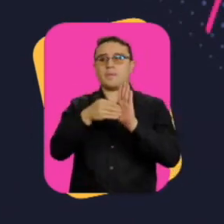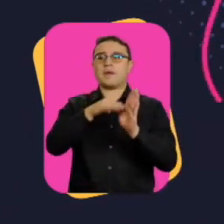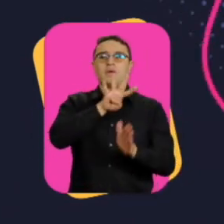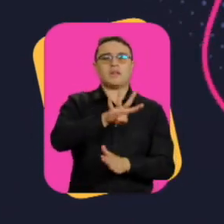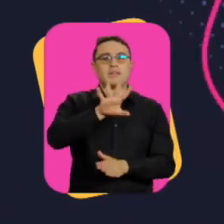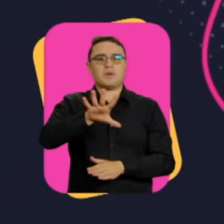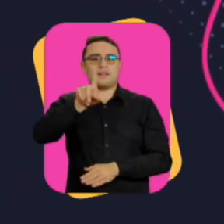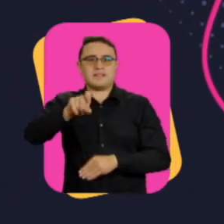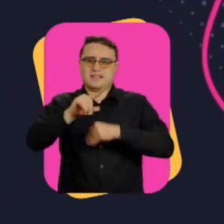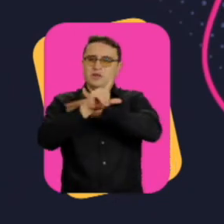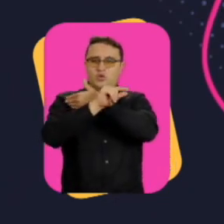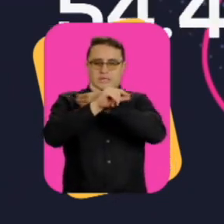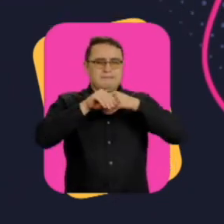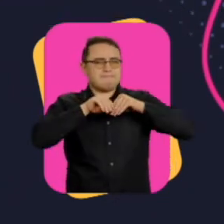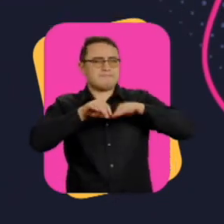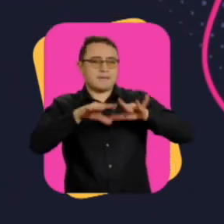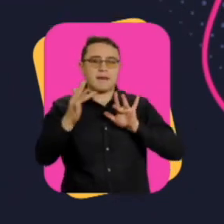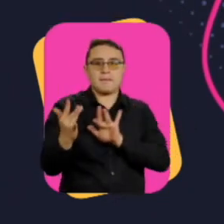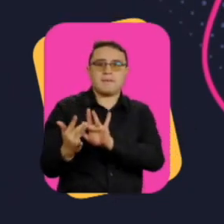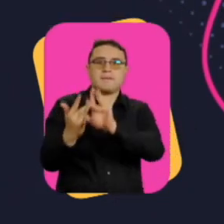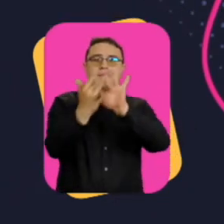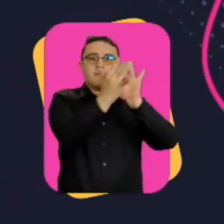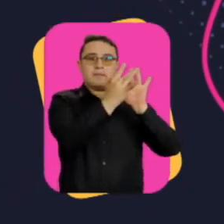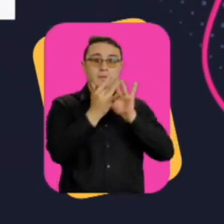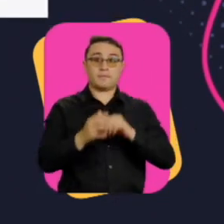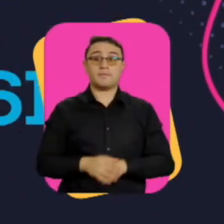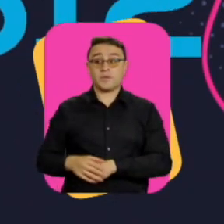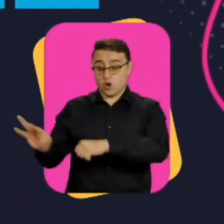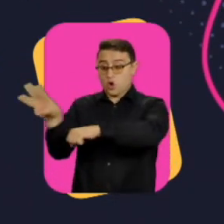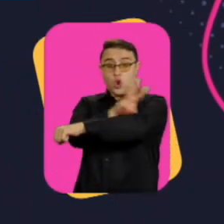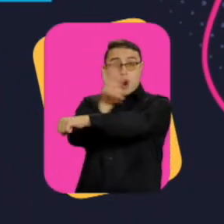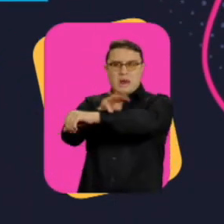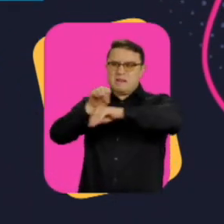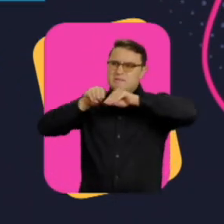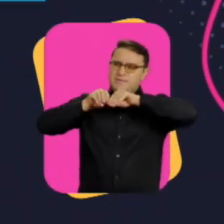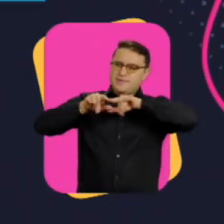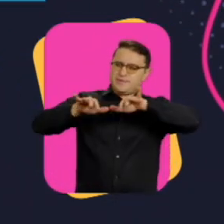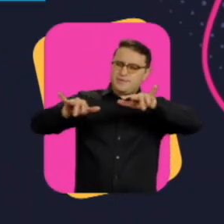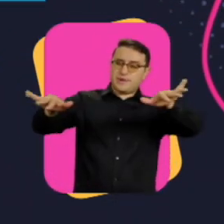54.456 en Twitter. El alcance de la página fue de